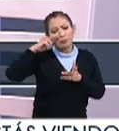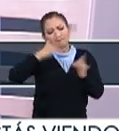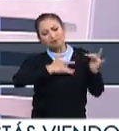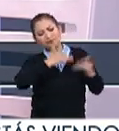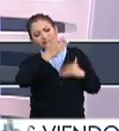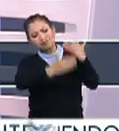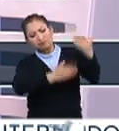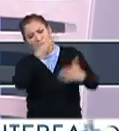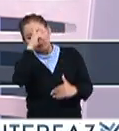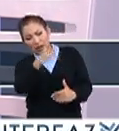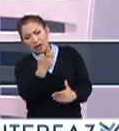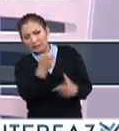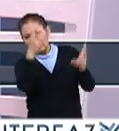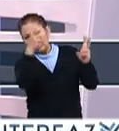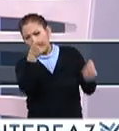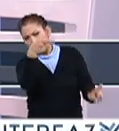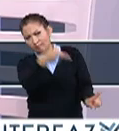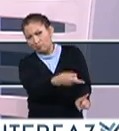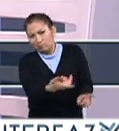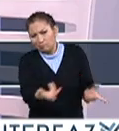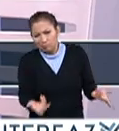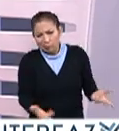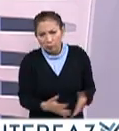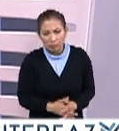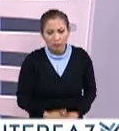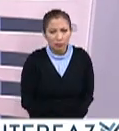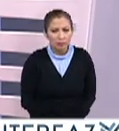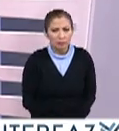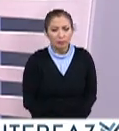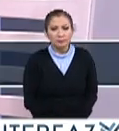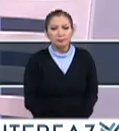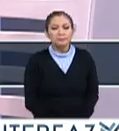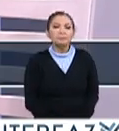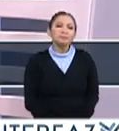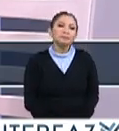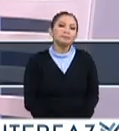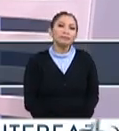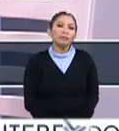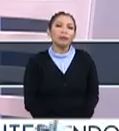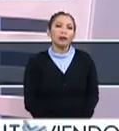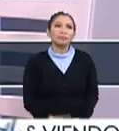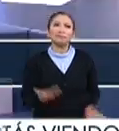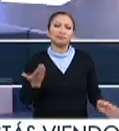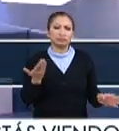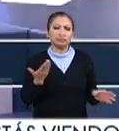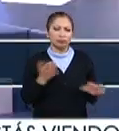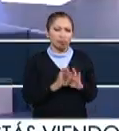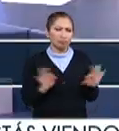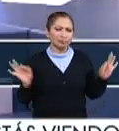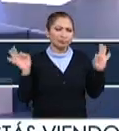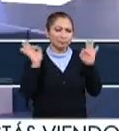percibido el avance de México en este aspecto específico. Claro. Es muy importante el